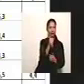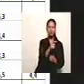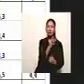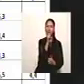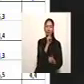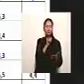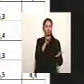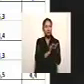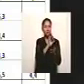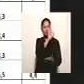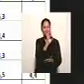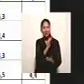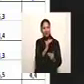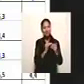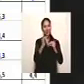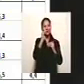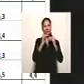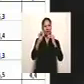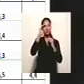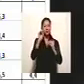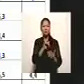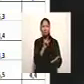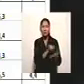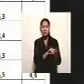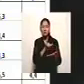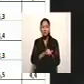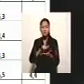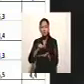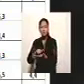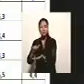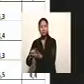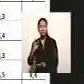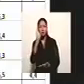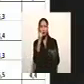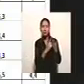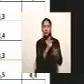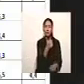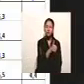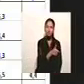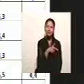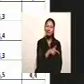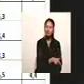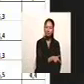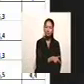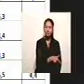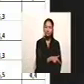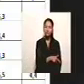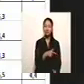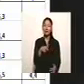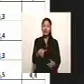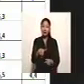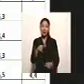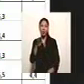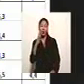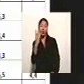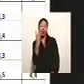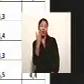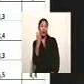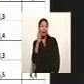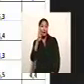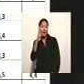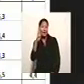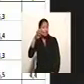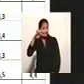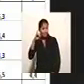es Ministerio de Transporte. Y el sector que representa el 40% del PIB de todo